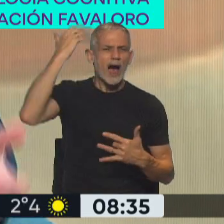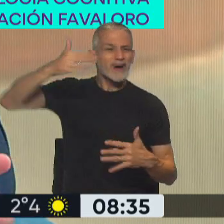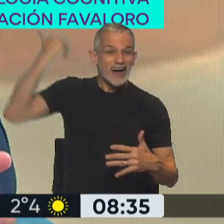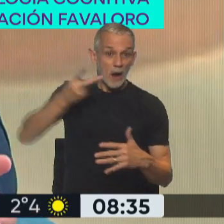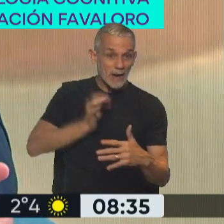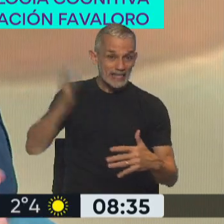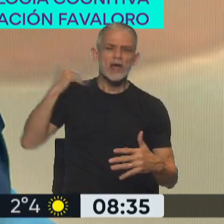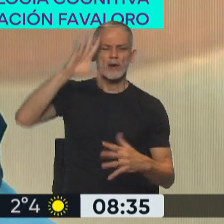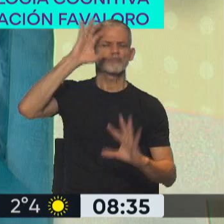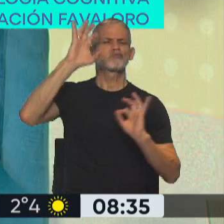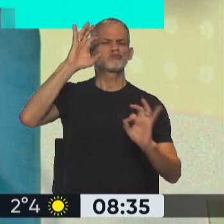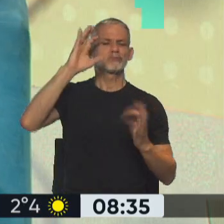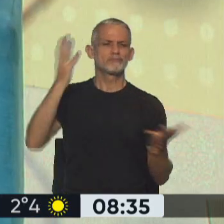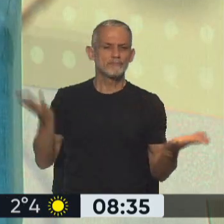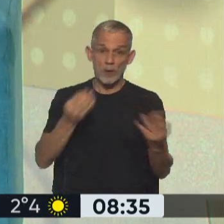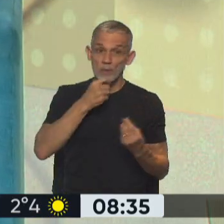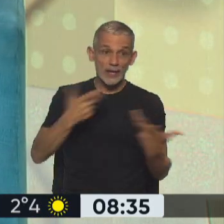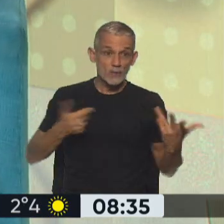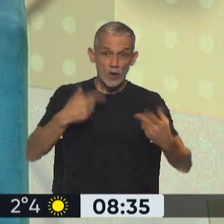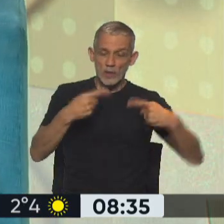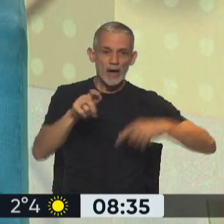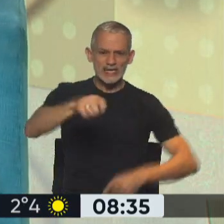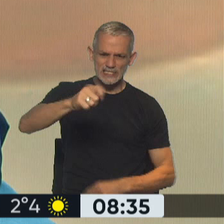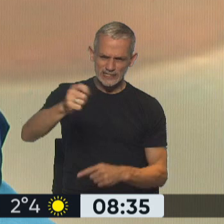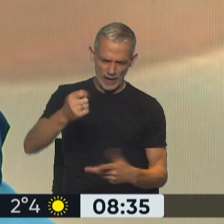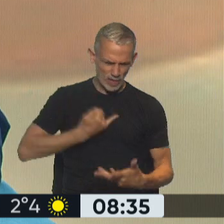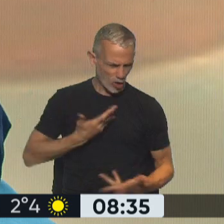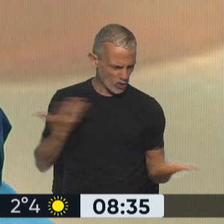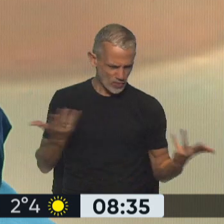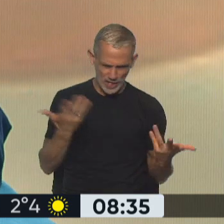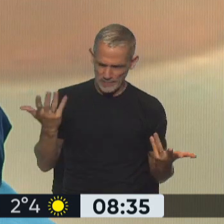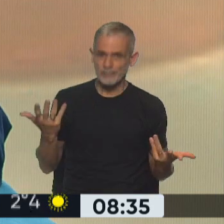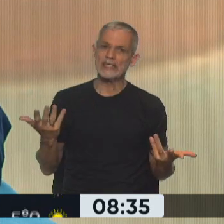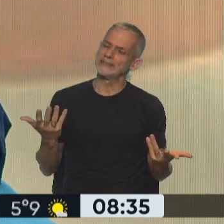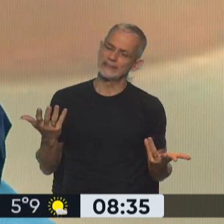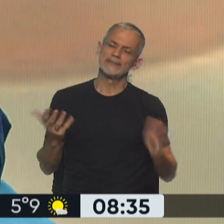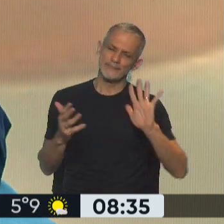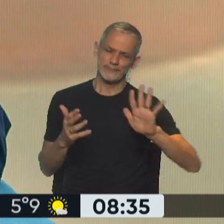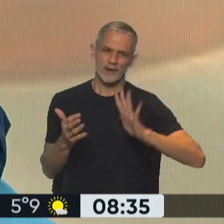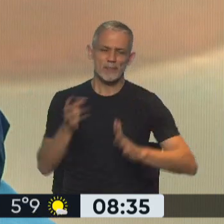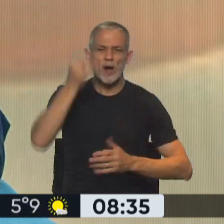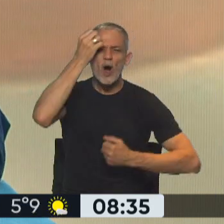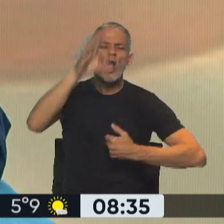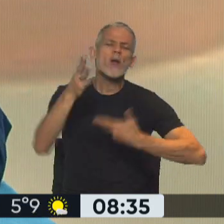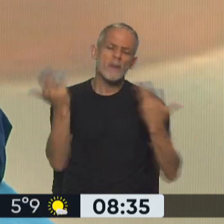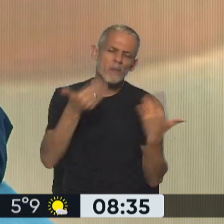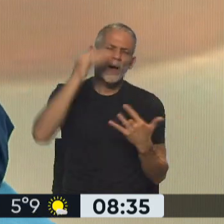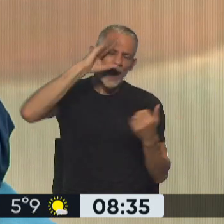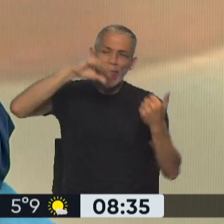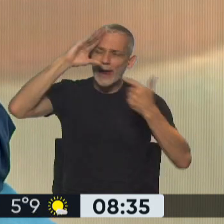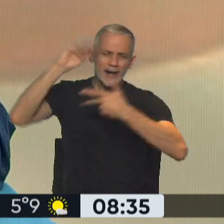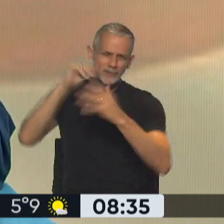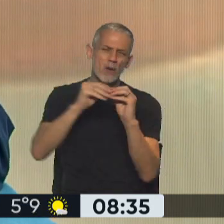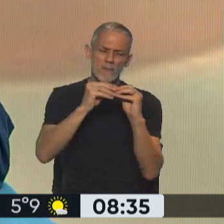hace 20 años. Doctor, olvidarse, por ejemplo, dónde uno deja las llaves, ¿es un síntoma? Bueno, en realidad los olvidos pueden ser producidos por